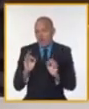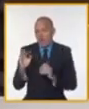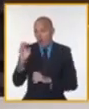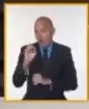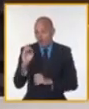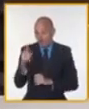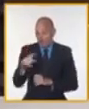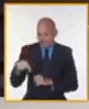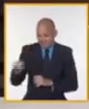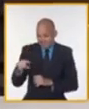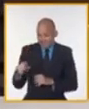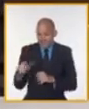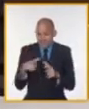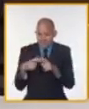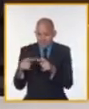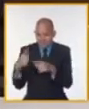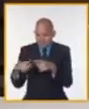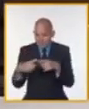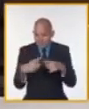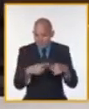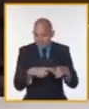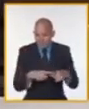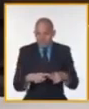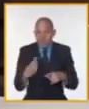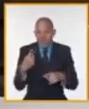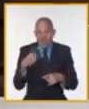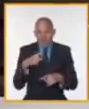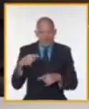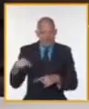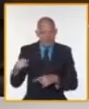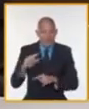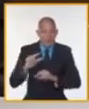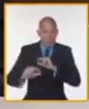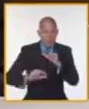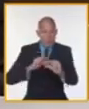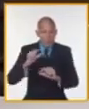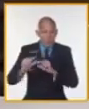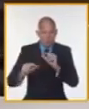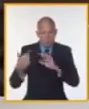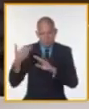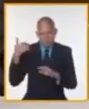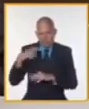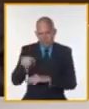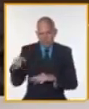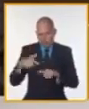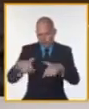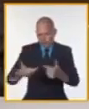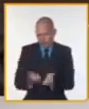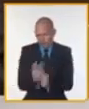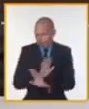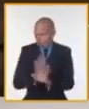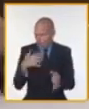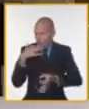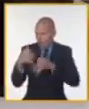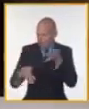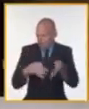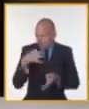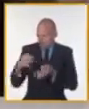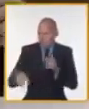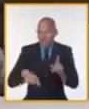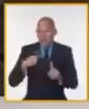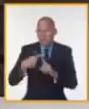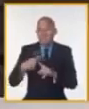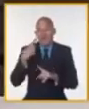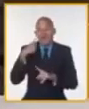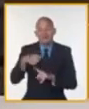estudiantiles, reflejado también en los debates de su congreso y también en la asamblea de la FEN, que es la